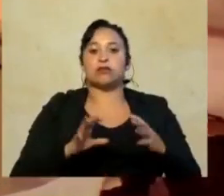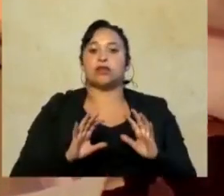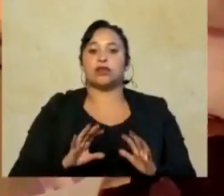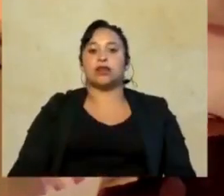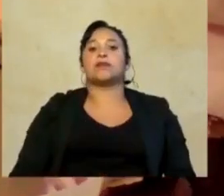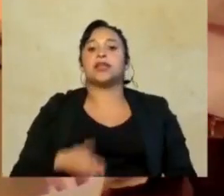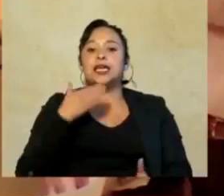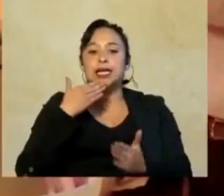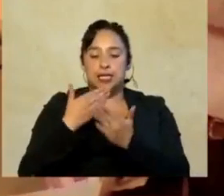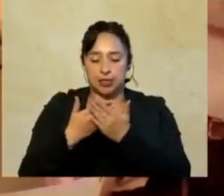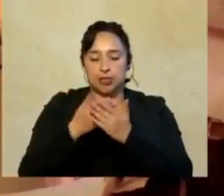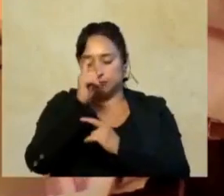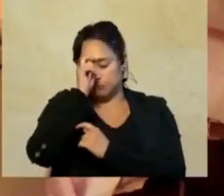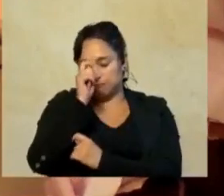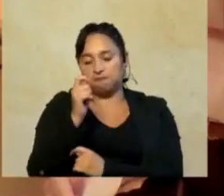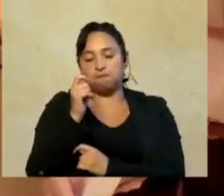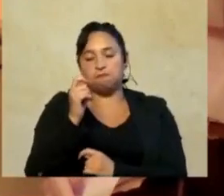doctora